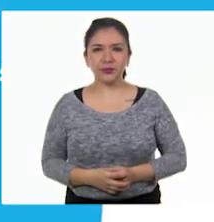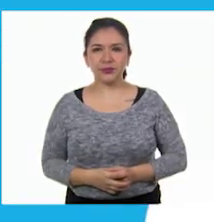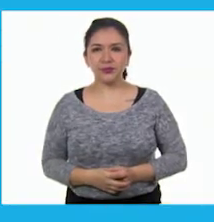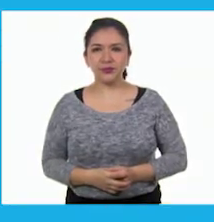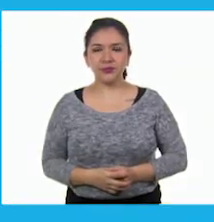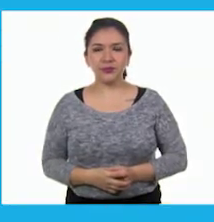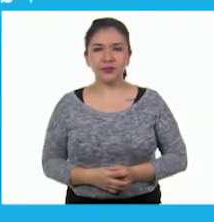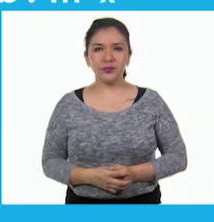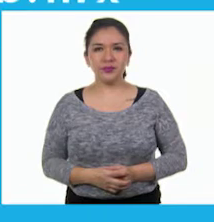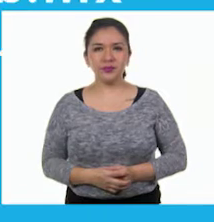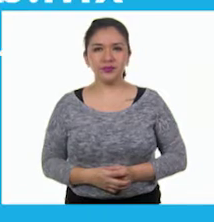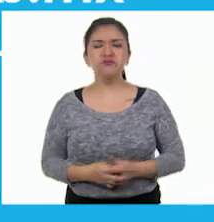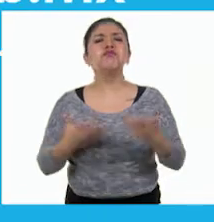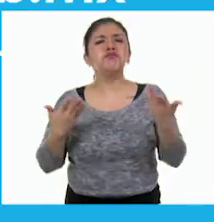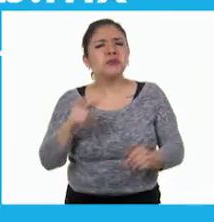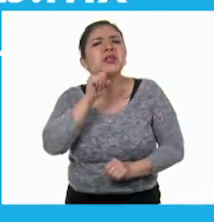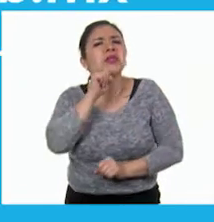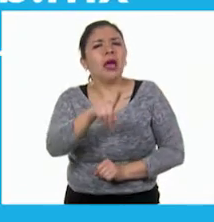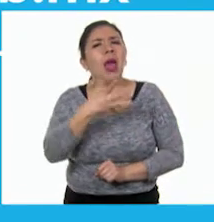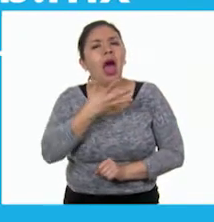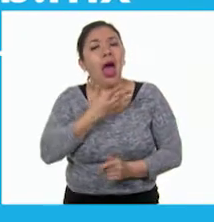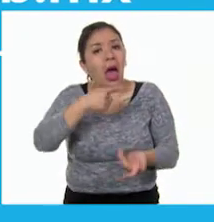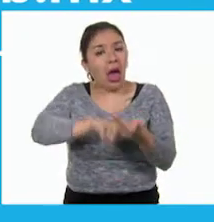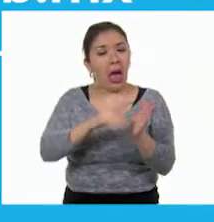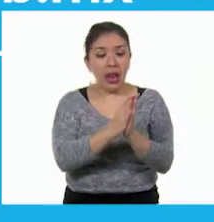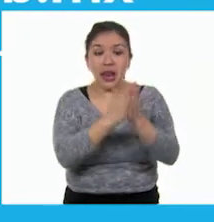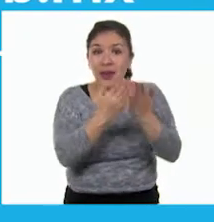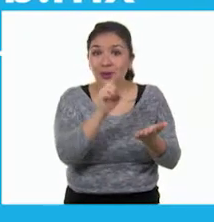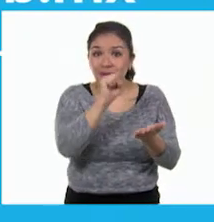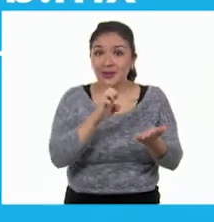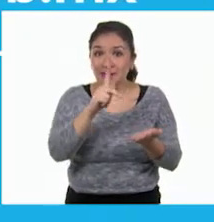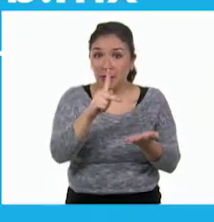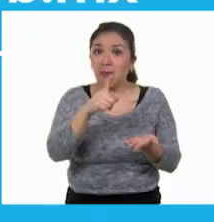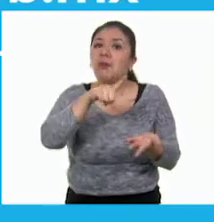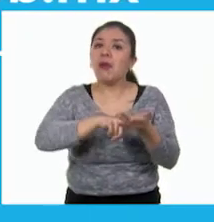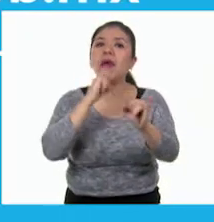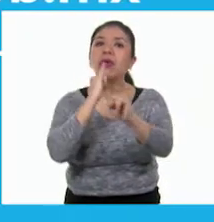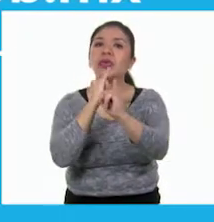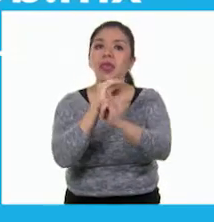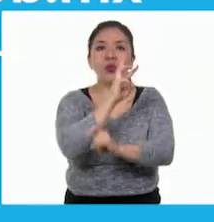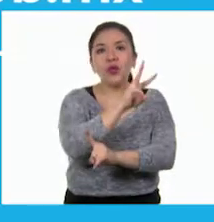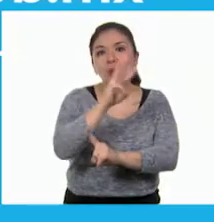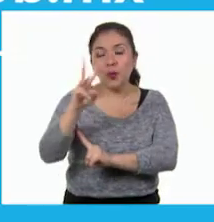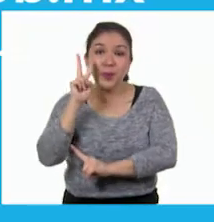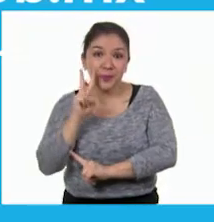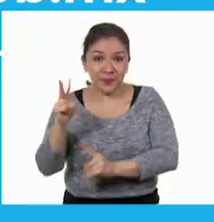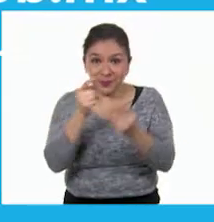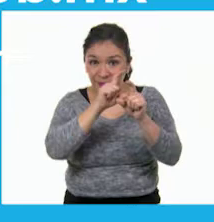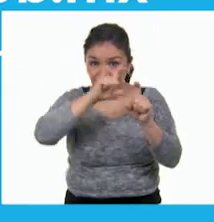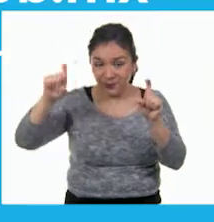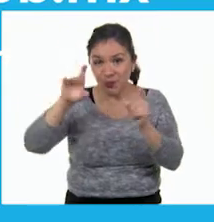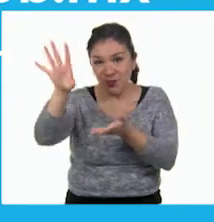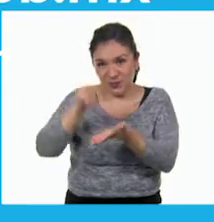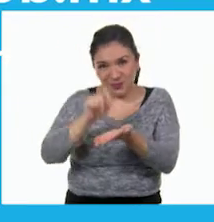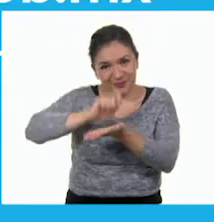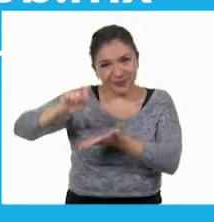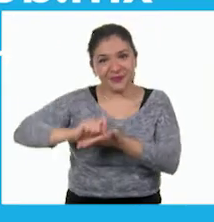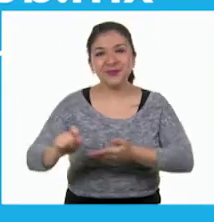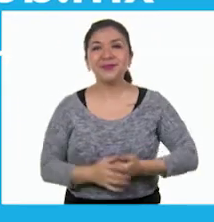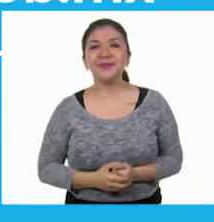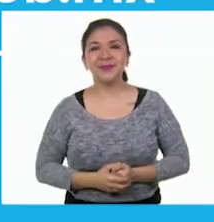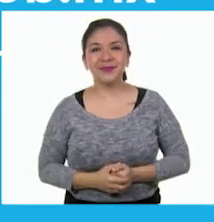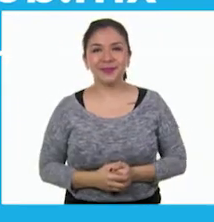líneas! También puedes encontrar los libros de texto en la página